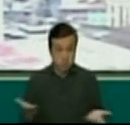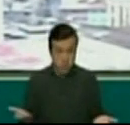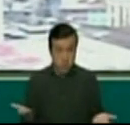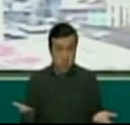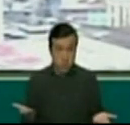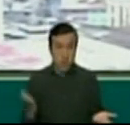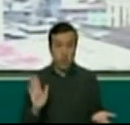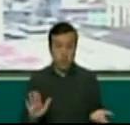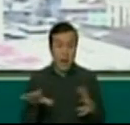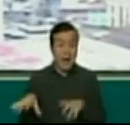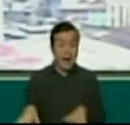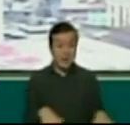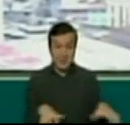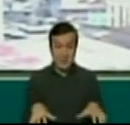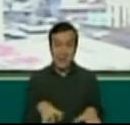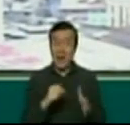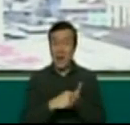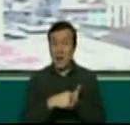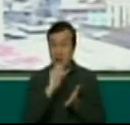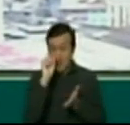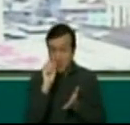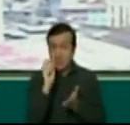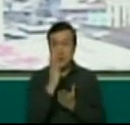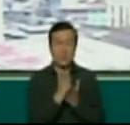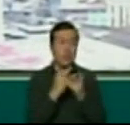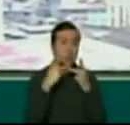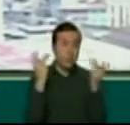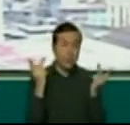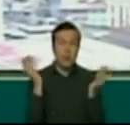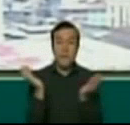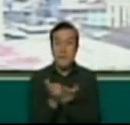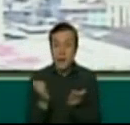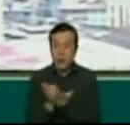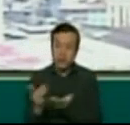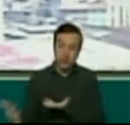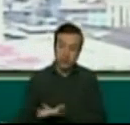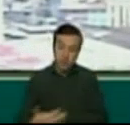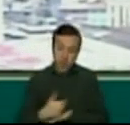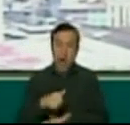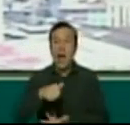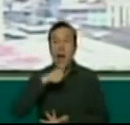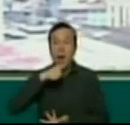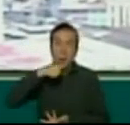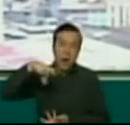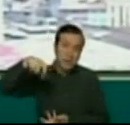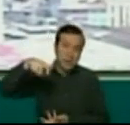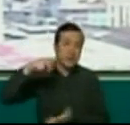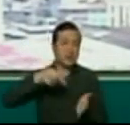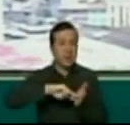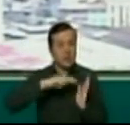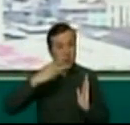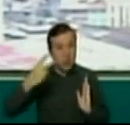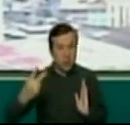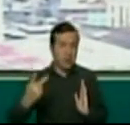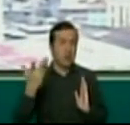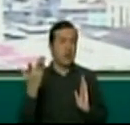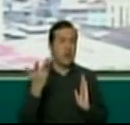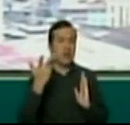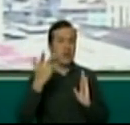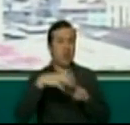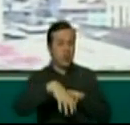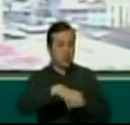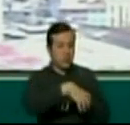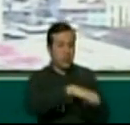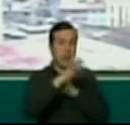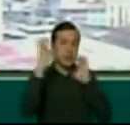con las actividades que están autorizadas, servicios públicos, recolección de basura, agua potable, tecnología, sectores estratégicos,